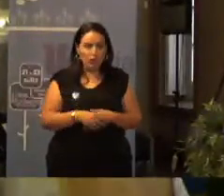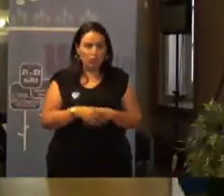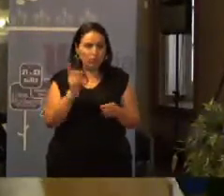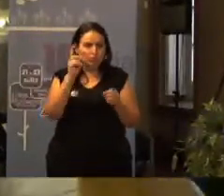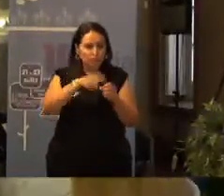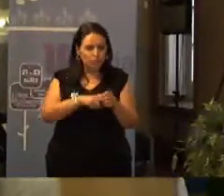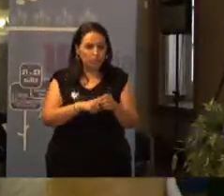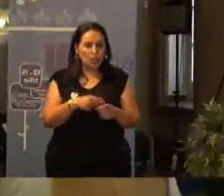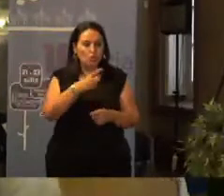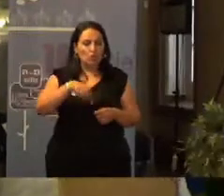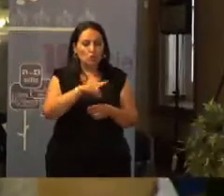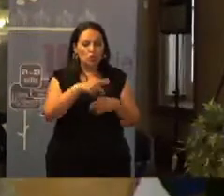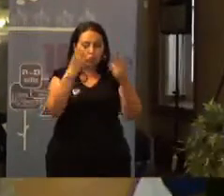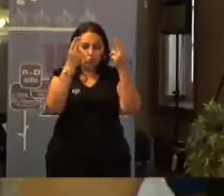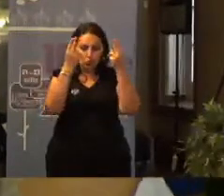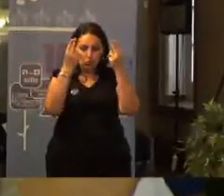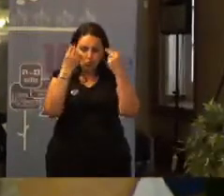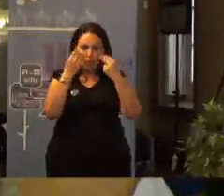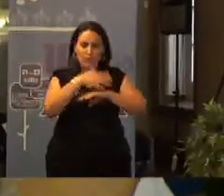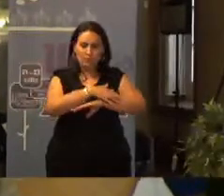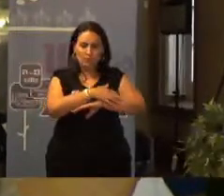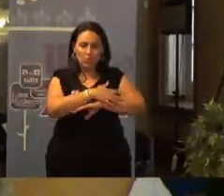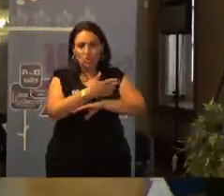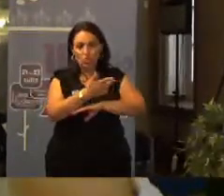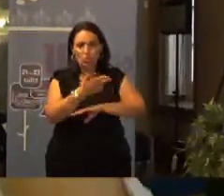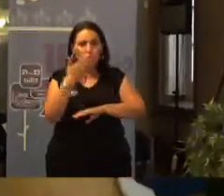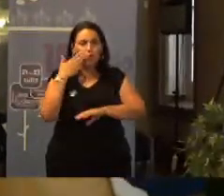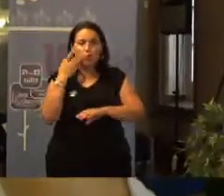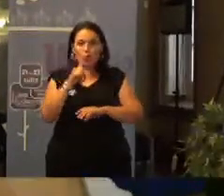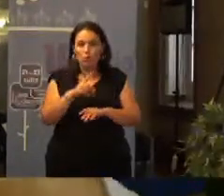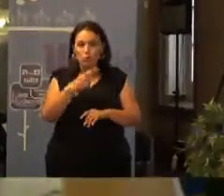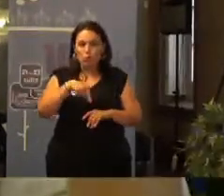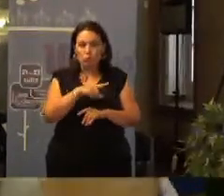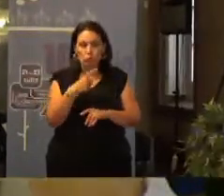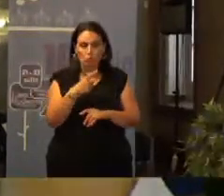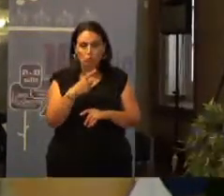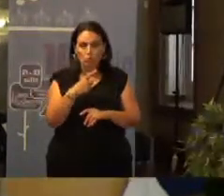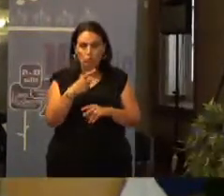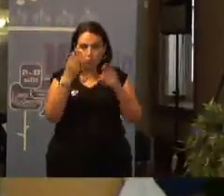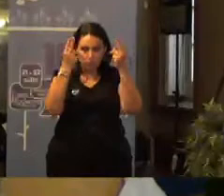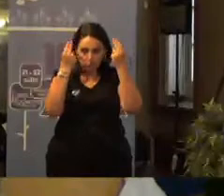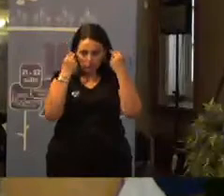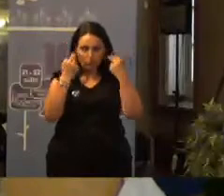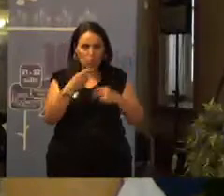e fagamos un acto de humildade e un exercicio de humildade. Nós non sabemos nada.